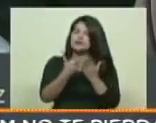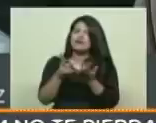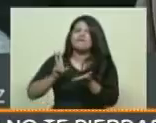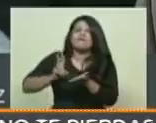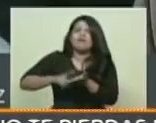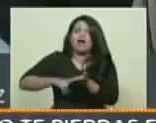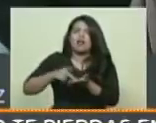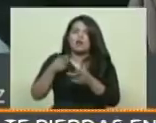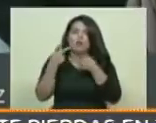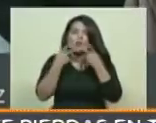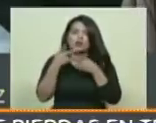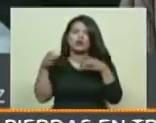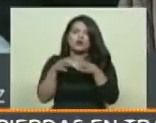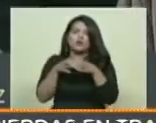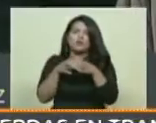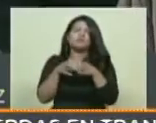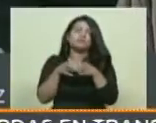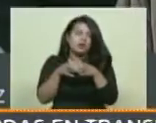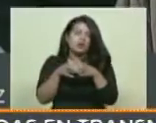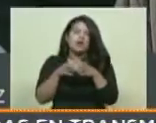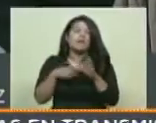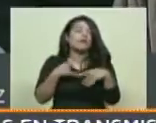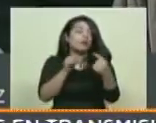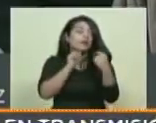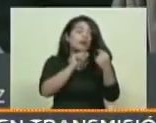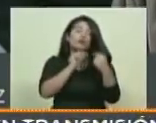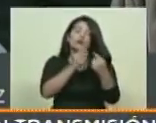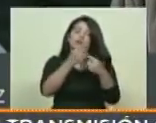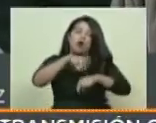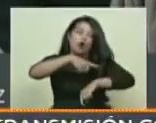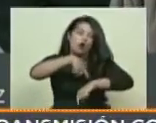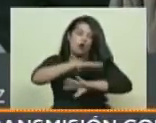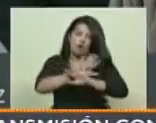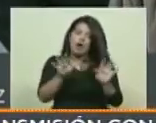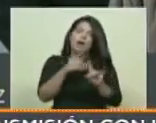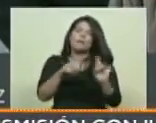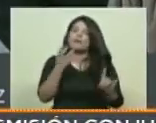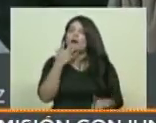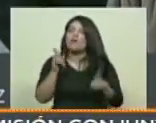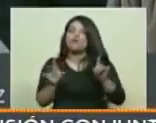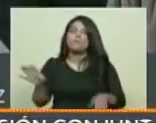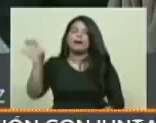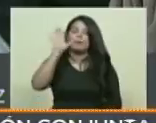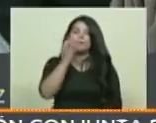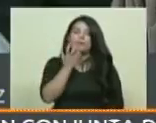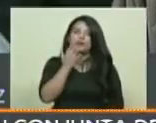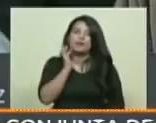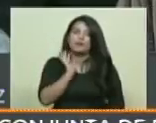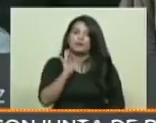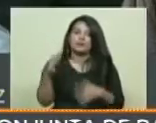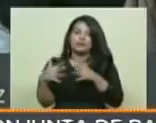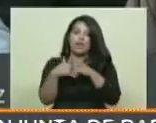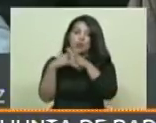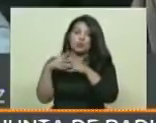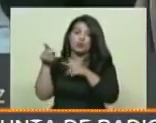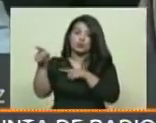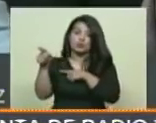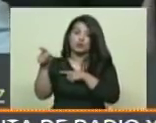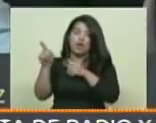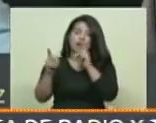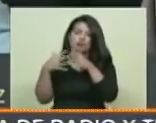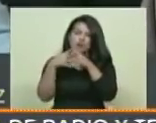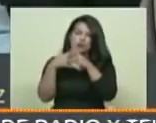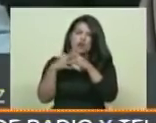partidos, podríamos pasar tiempo hablando acá. Hay países, por ejemplo, Estados Unidos, que tiene algunos